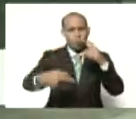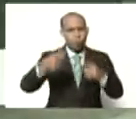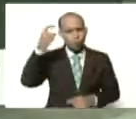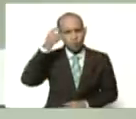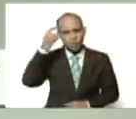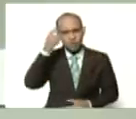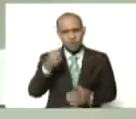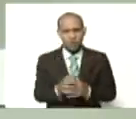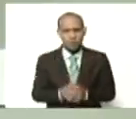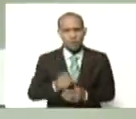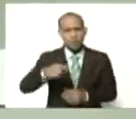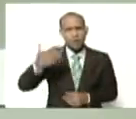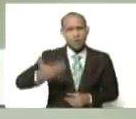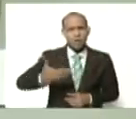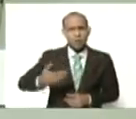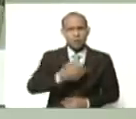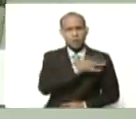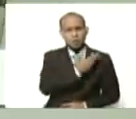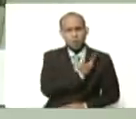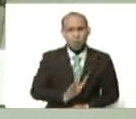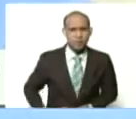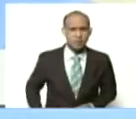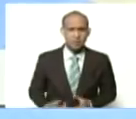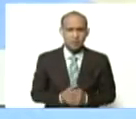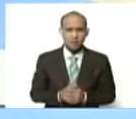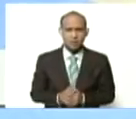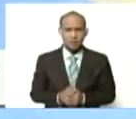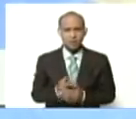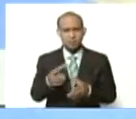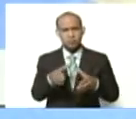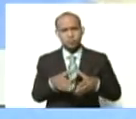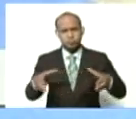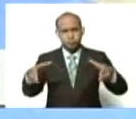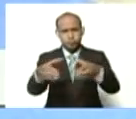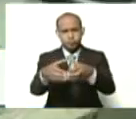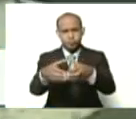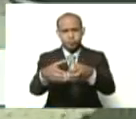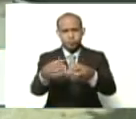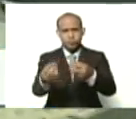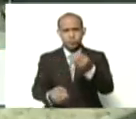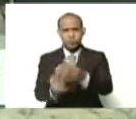bien importante, presidente, es que se han colocado unas unidades de